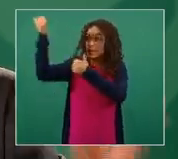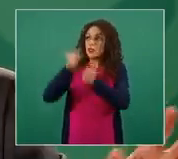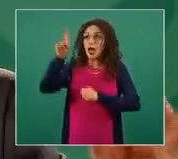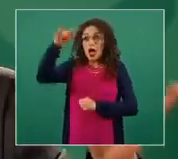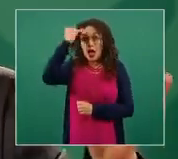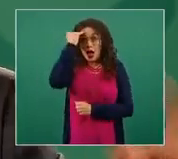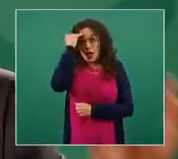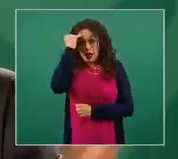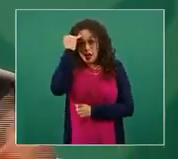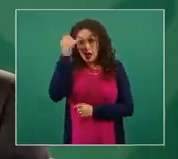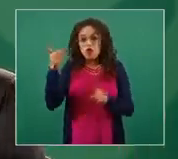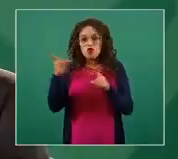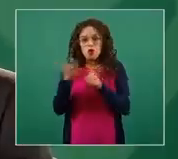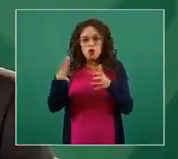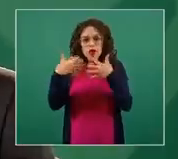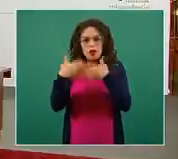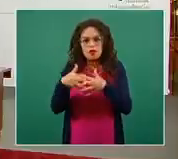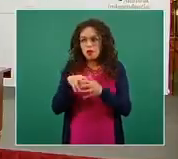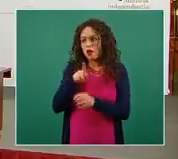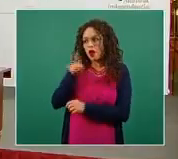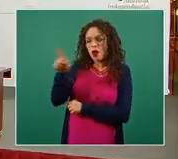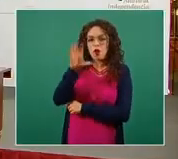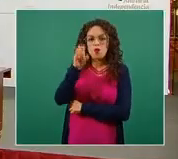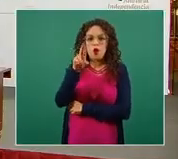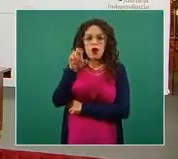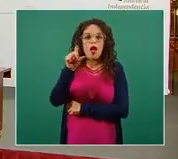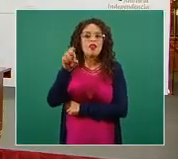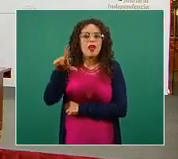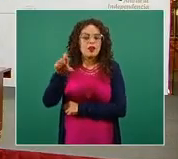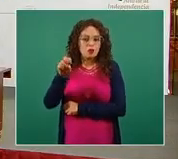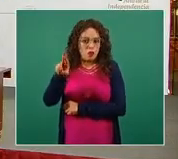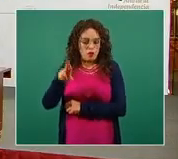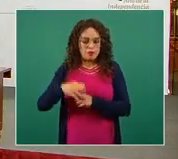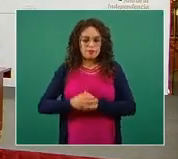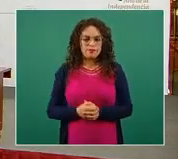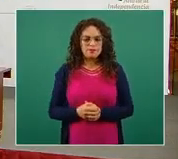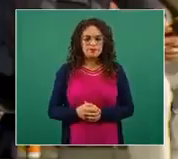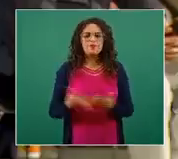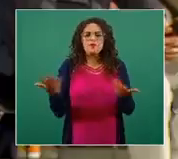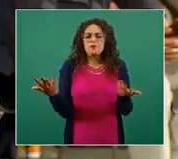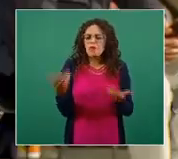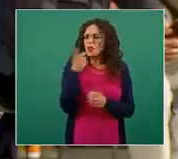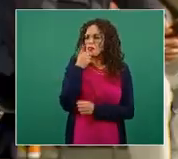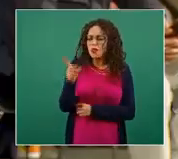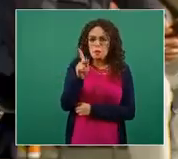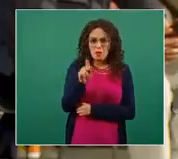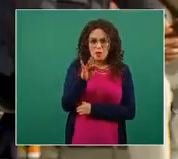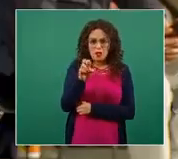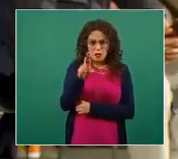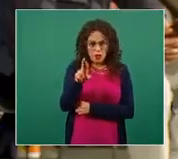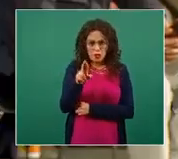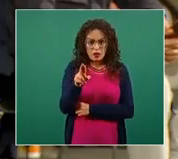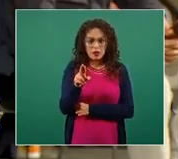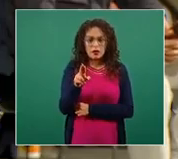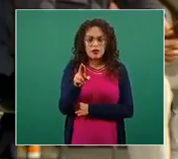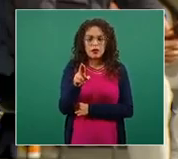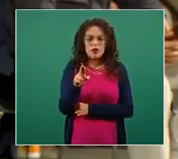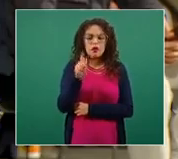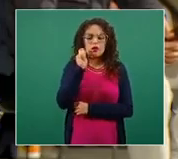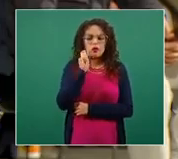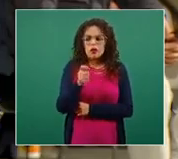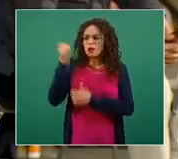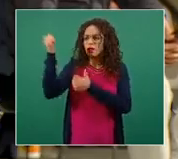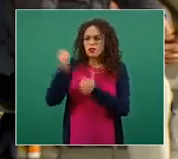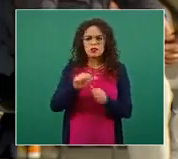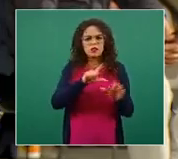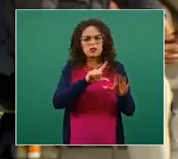se fabrica en Corea del Sur. La de Pfizer se supone que iba a haber una reposición de 760,000